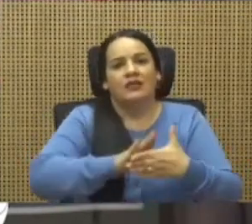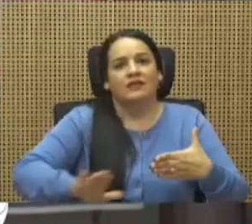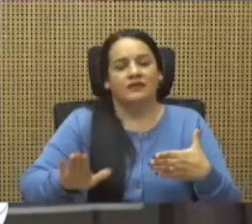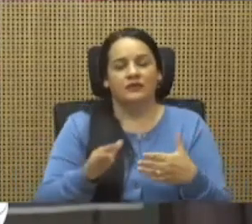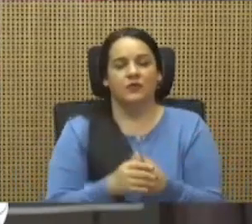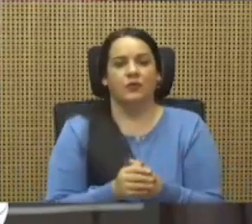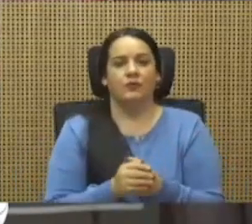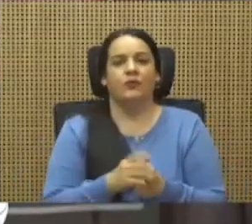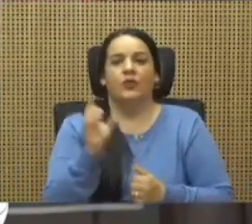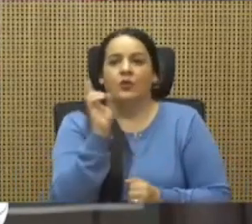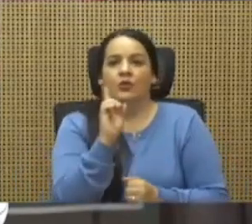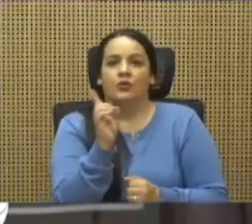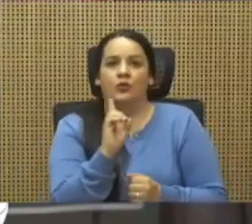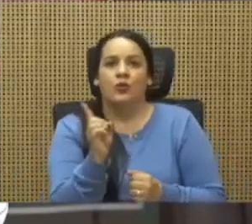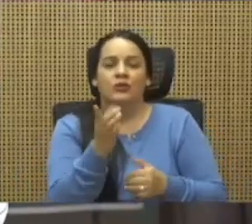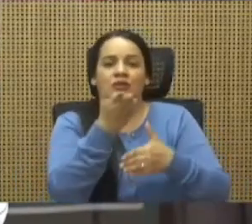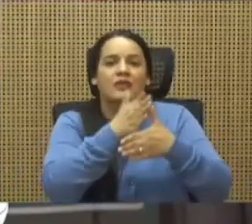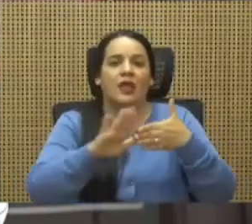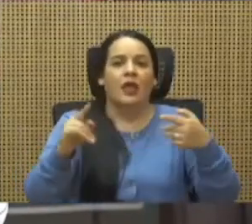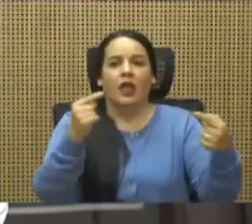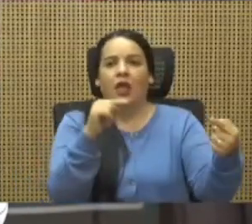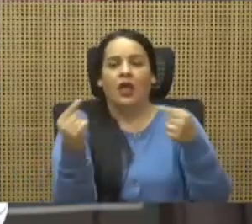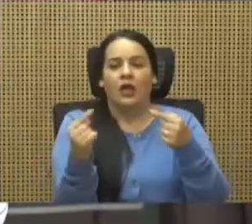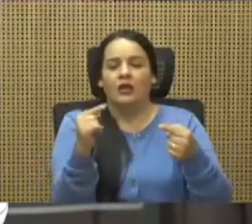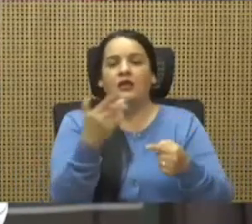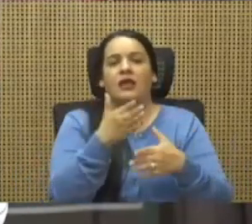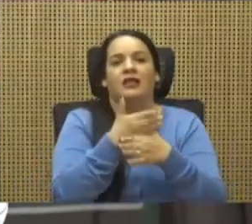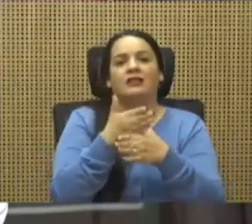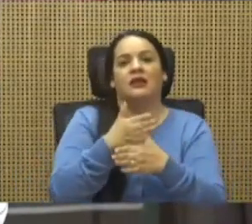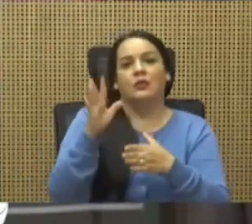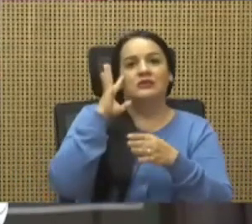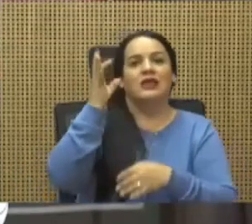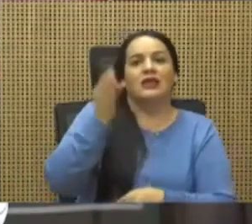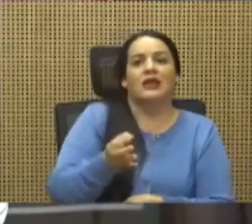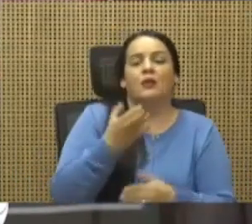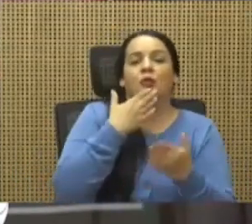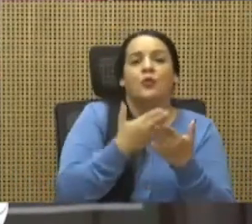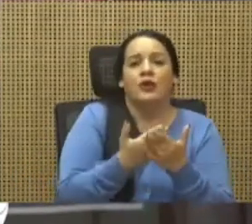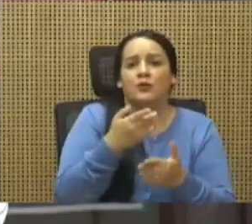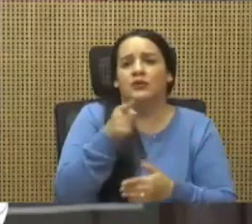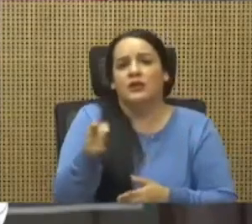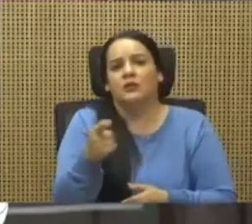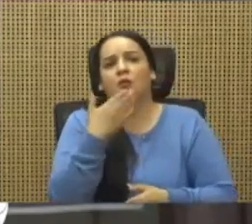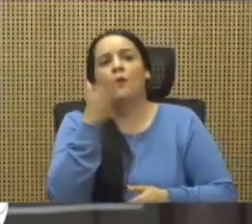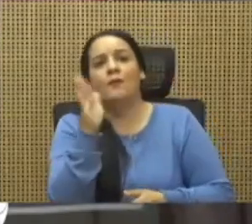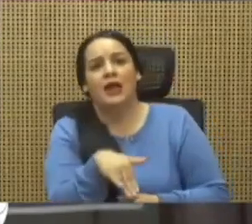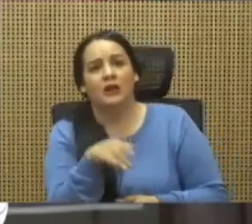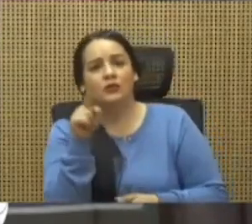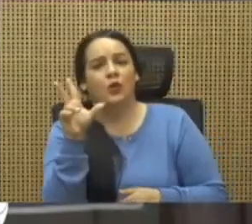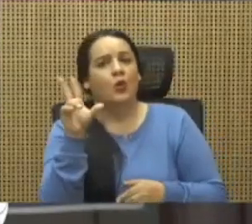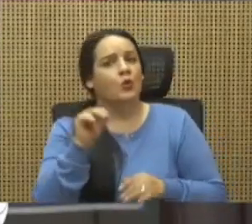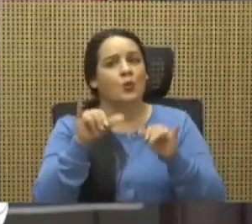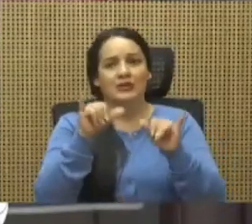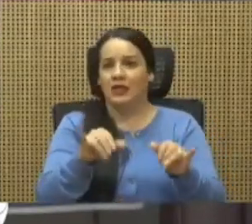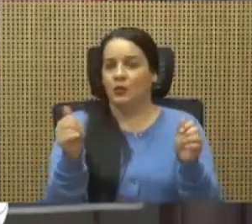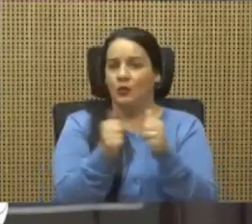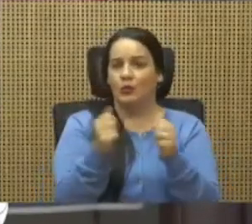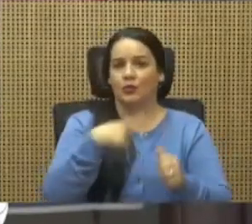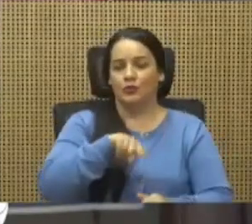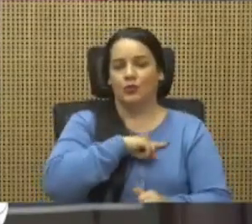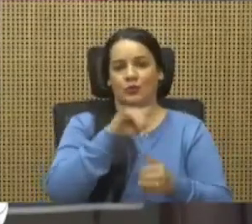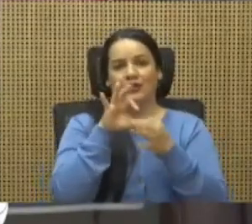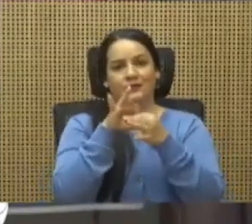división, donde polarizamos entre los que nos creemos buenos y los que son malos porque no están con nosotros en este